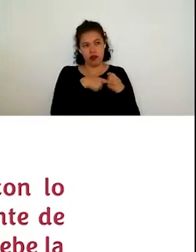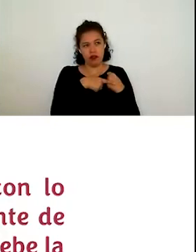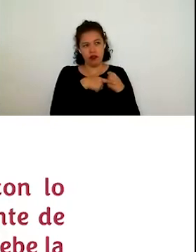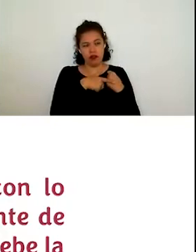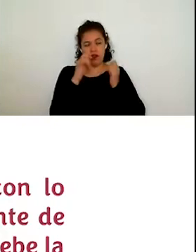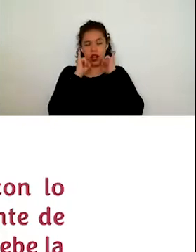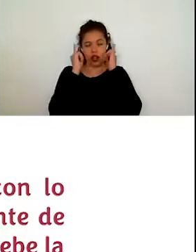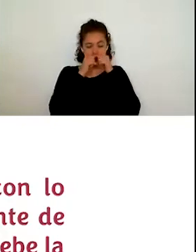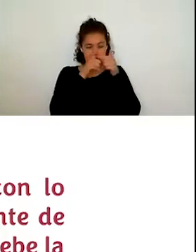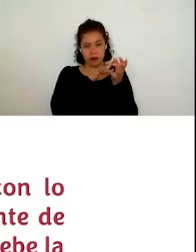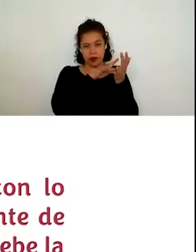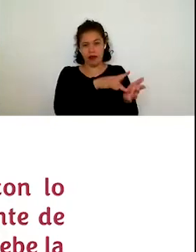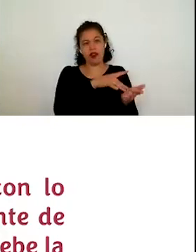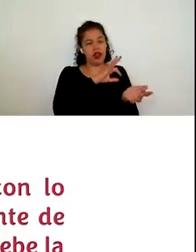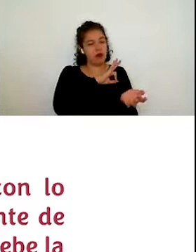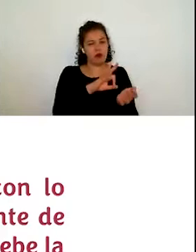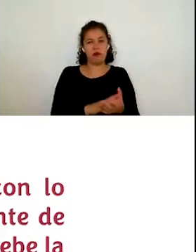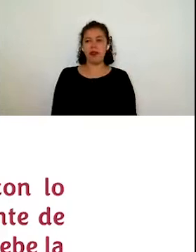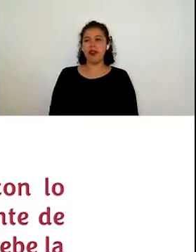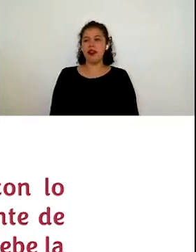a la institución.